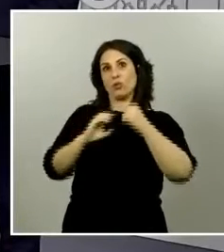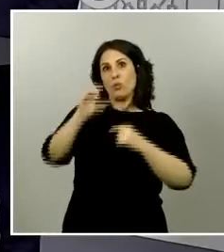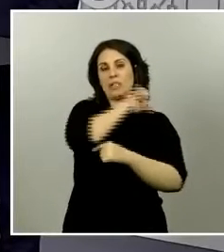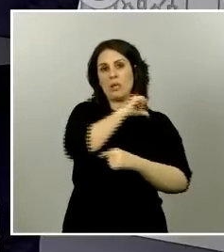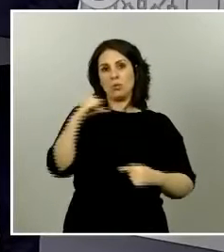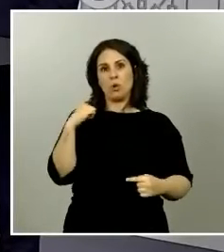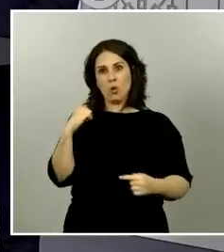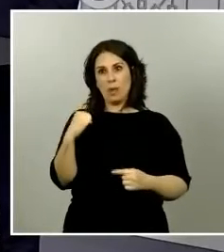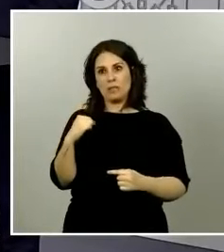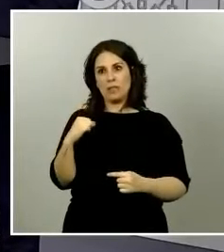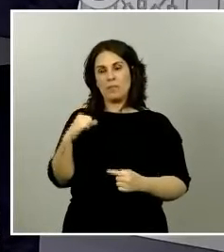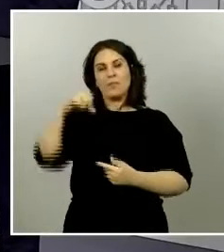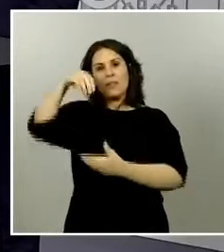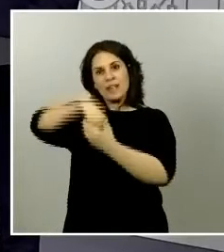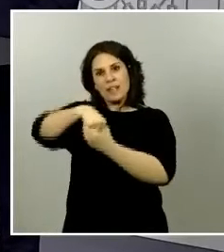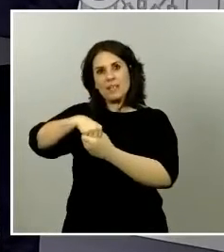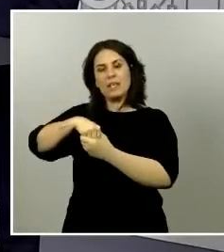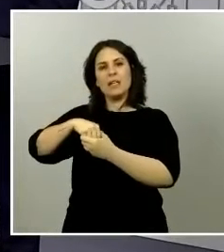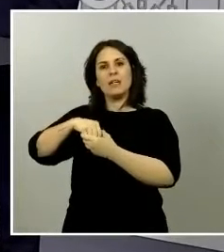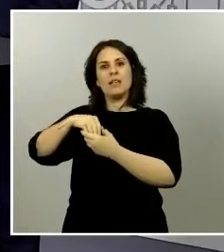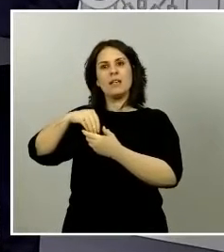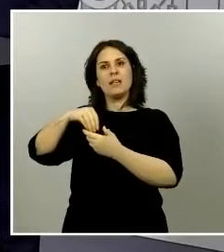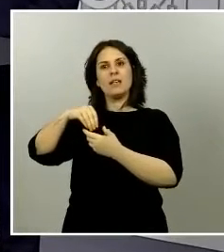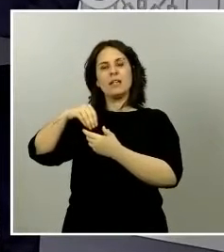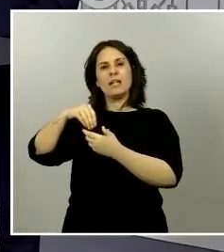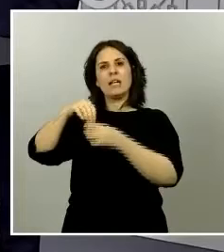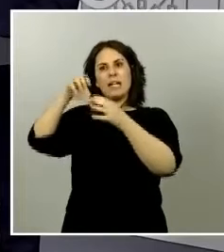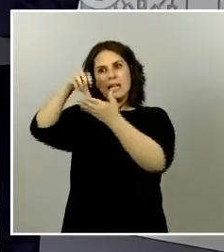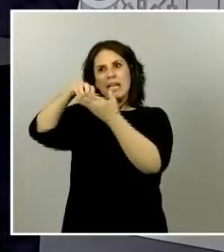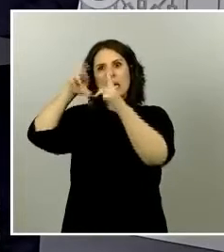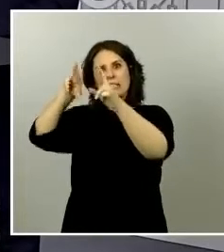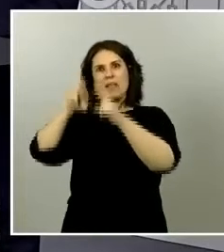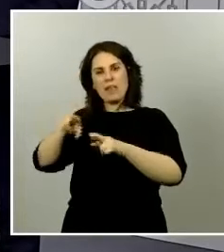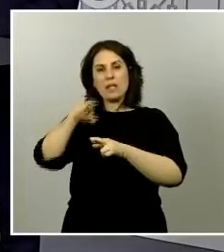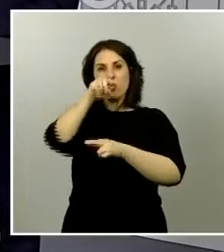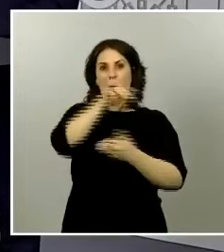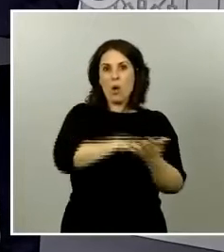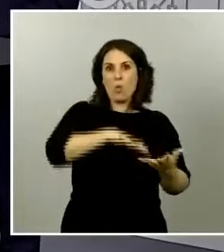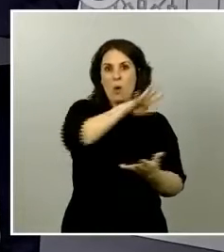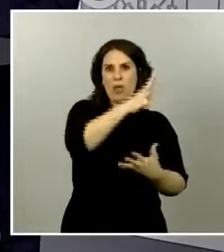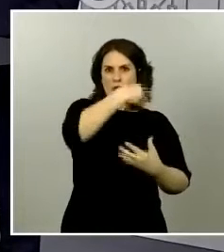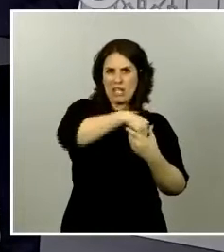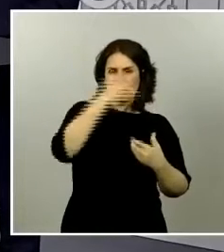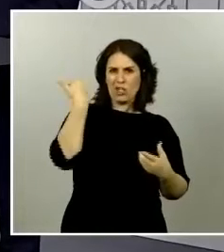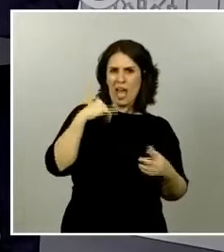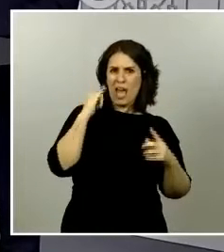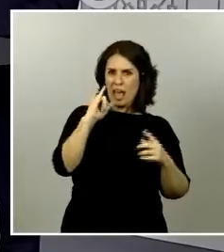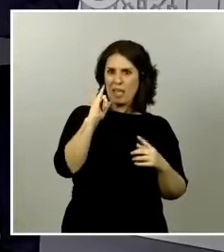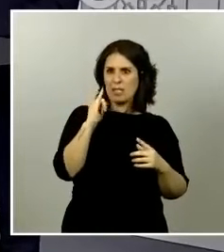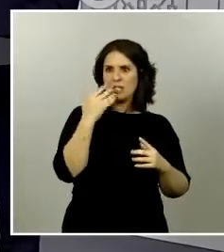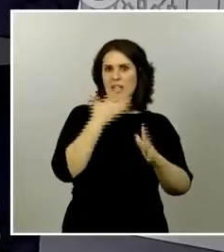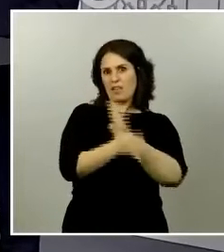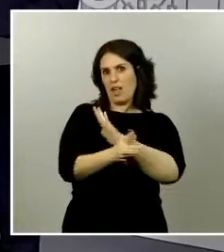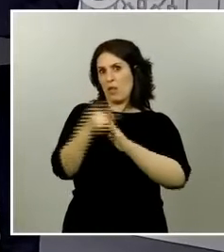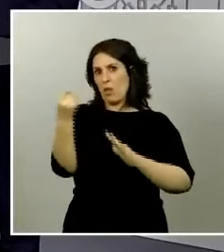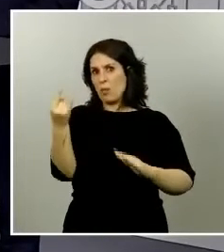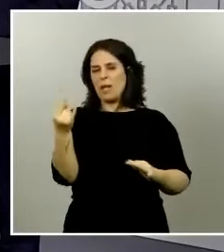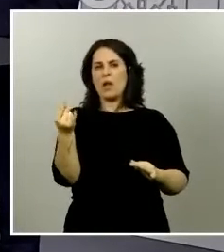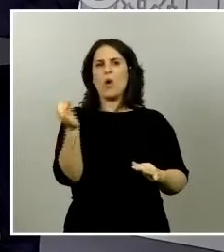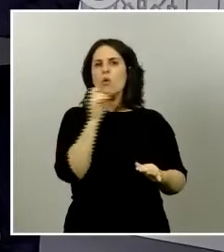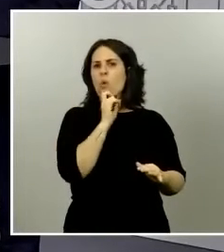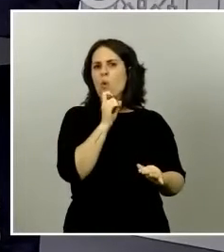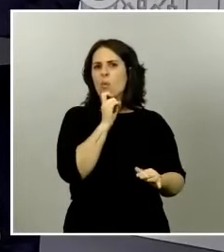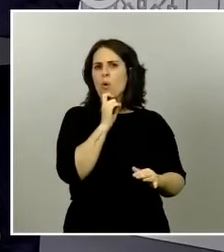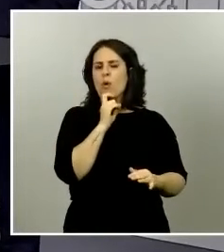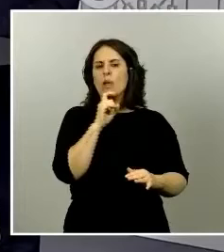Eso significa que los datos que algunas comunidades autónomas están dando de residencias están incluidos en sus datos acumulados. Y si no es